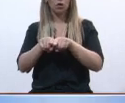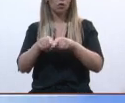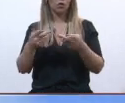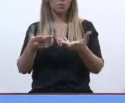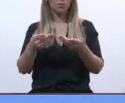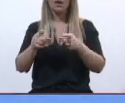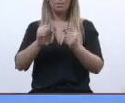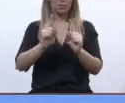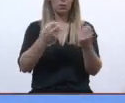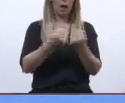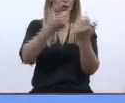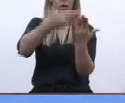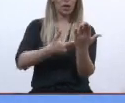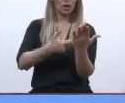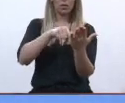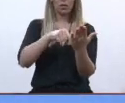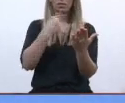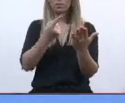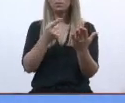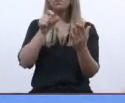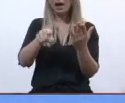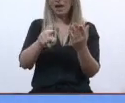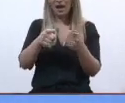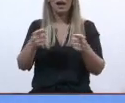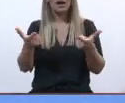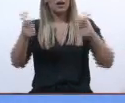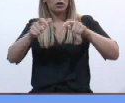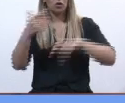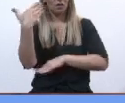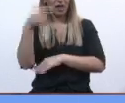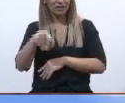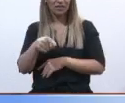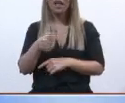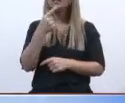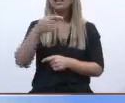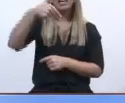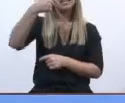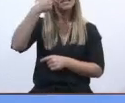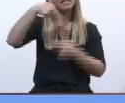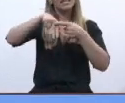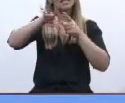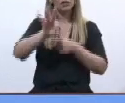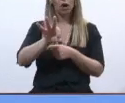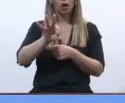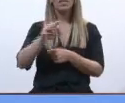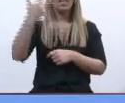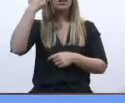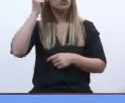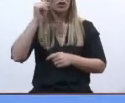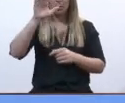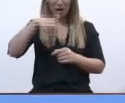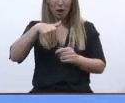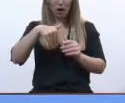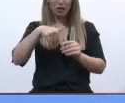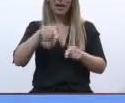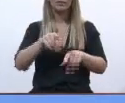el mismo tratado, para los efectos de la presente convención se entiende por niño todo ser humano menor de 18 años de edad,